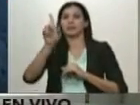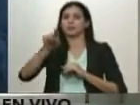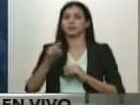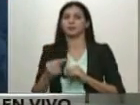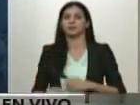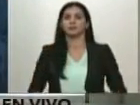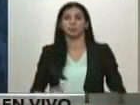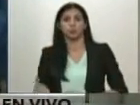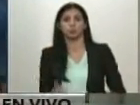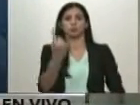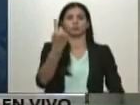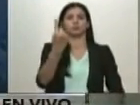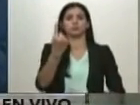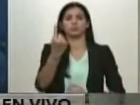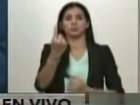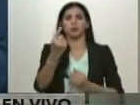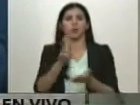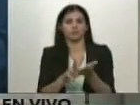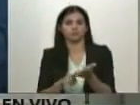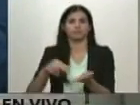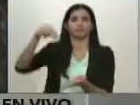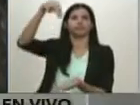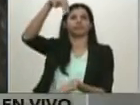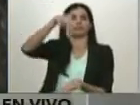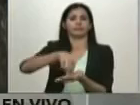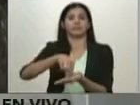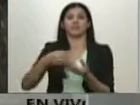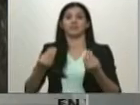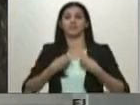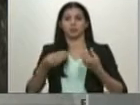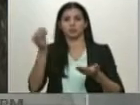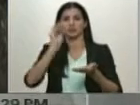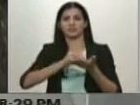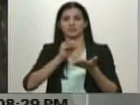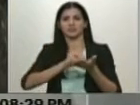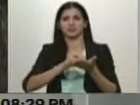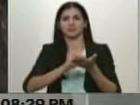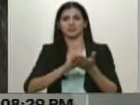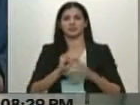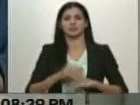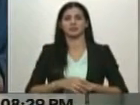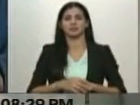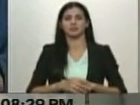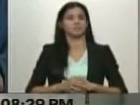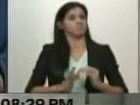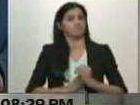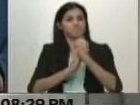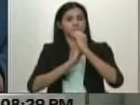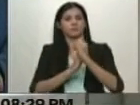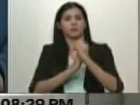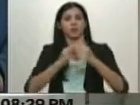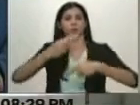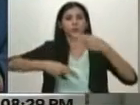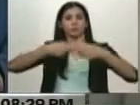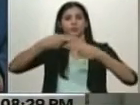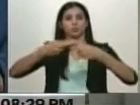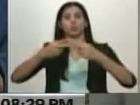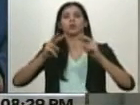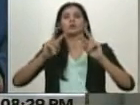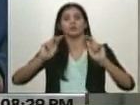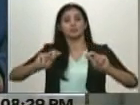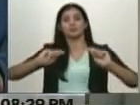insurge, que resucita de las propias cenizas para ser vanguardia en la construcción de la América